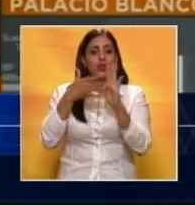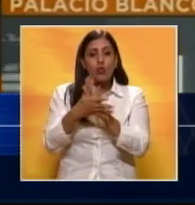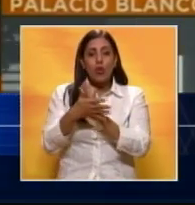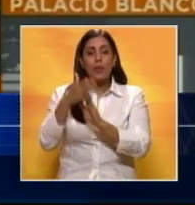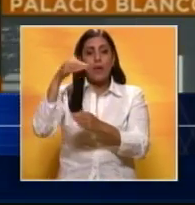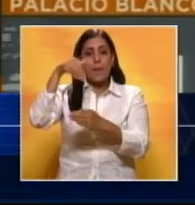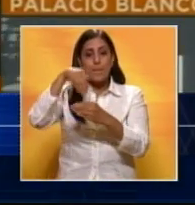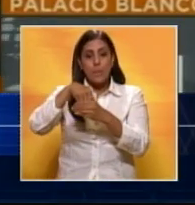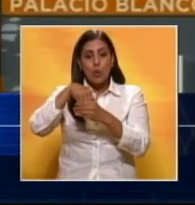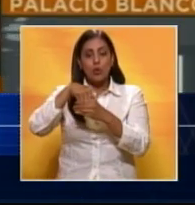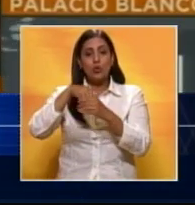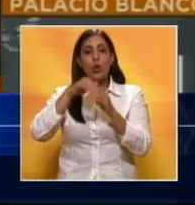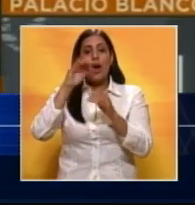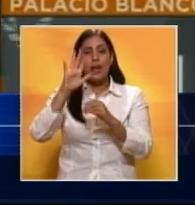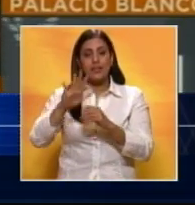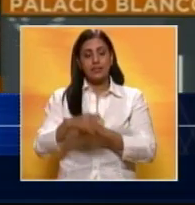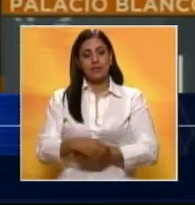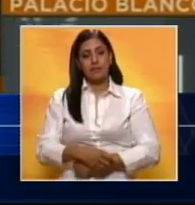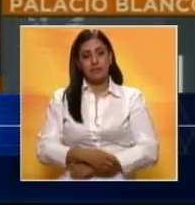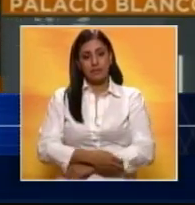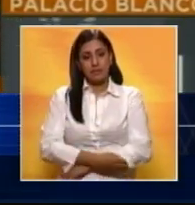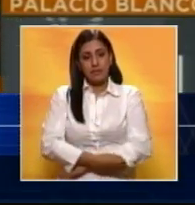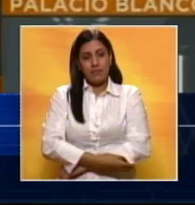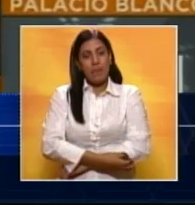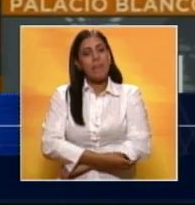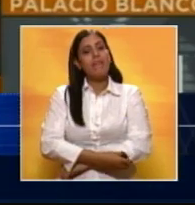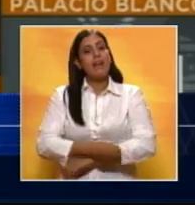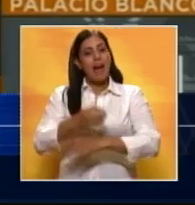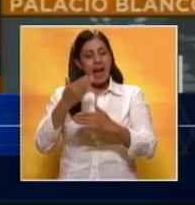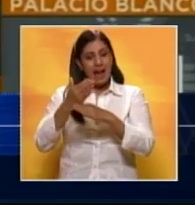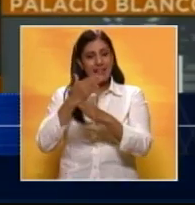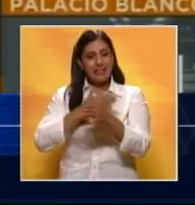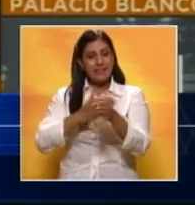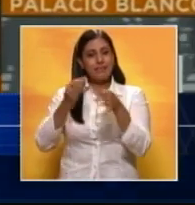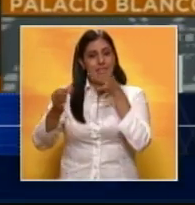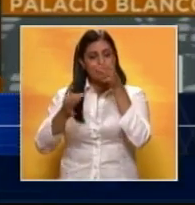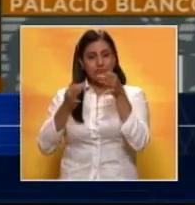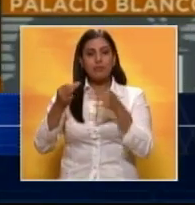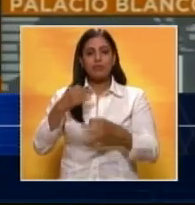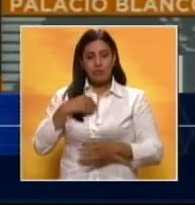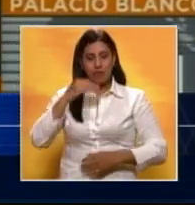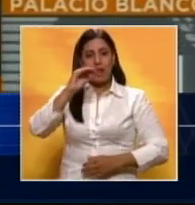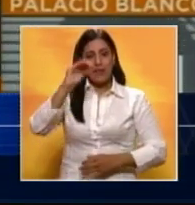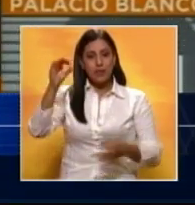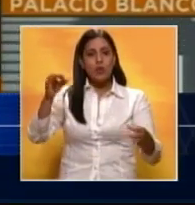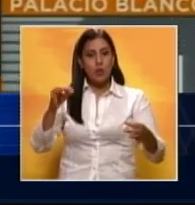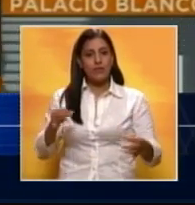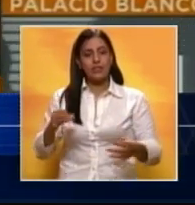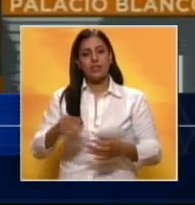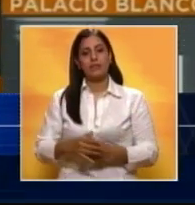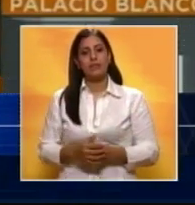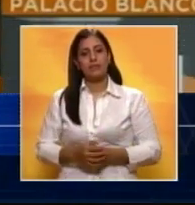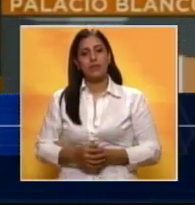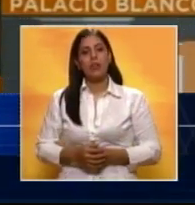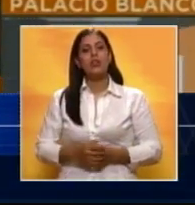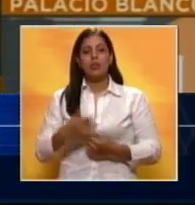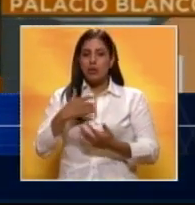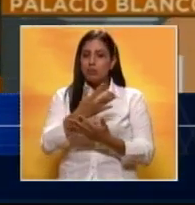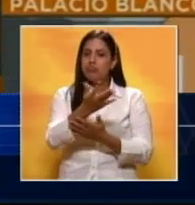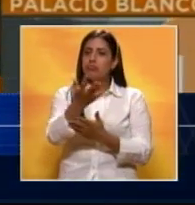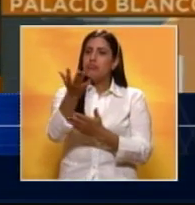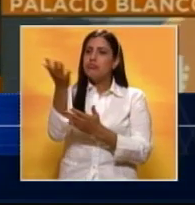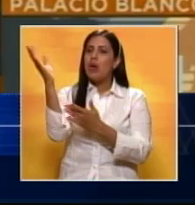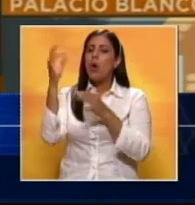de un voto salvado razonado. Como punto previo, lo voy a solicitar formalmente y lo digo